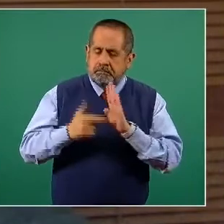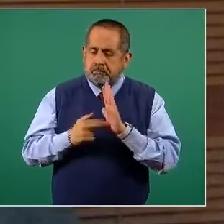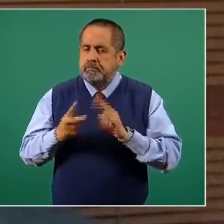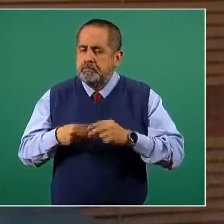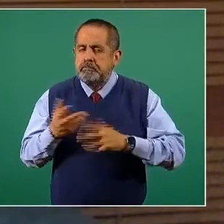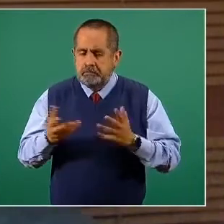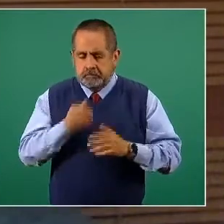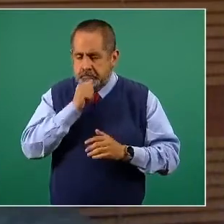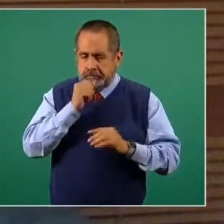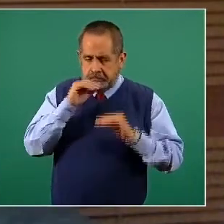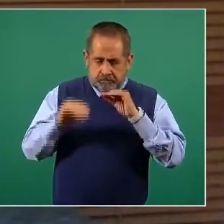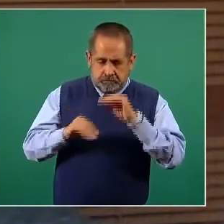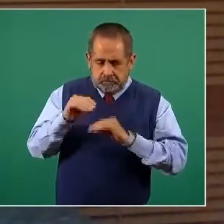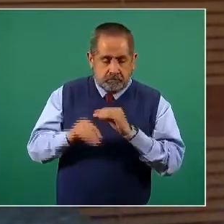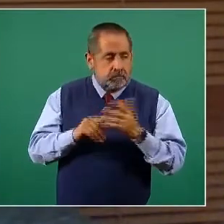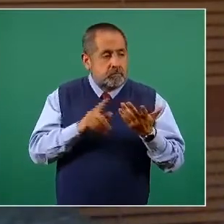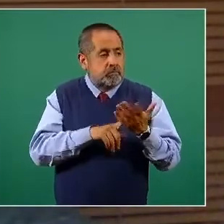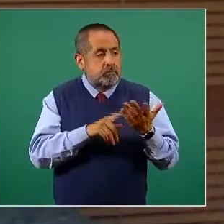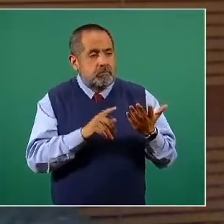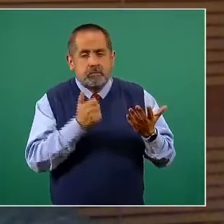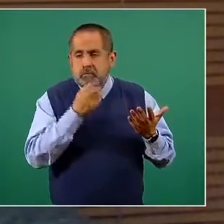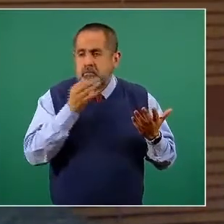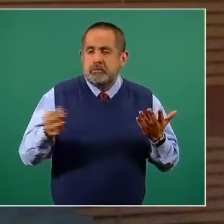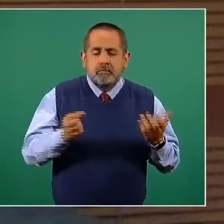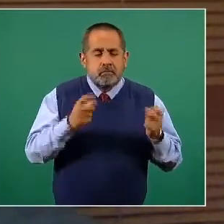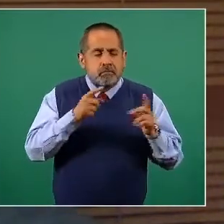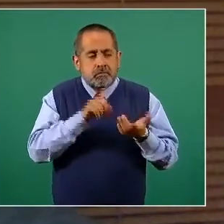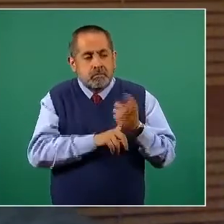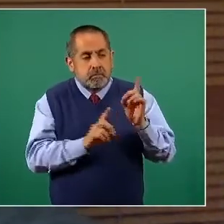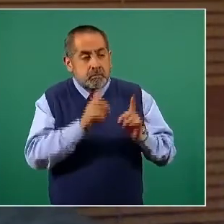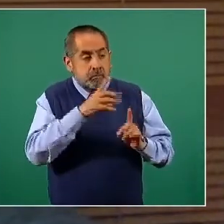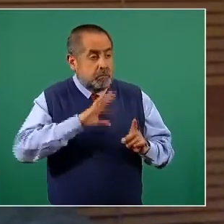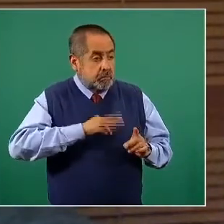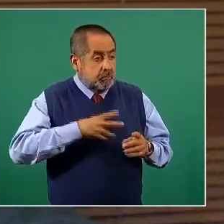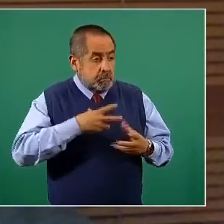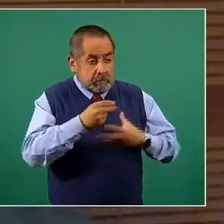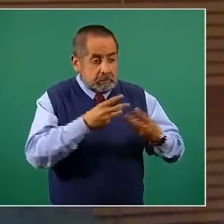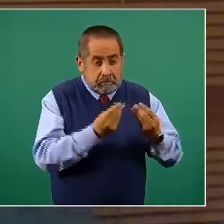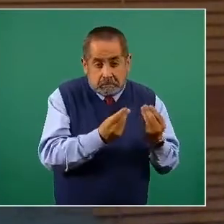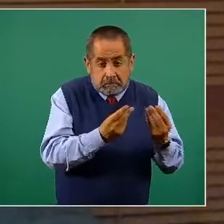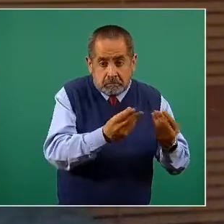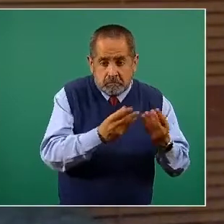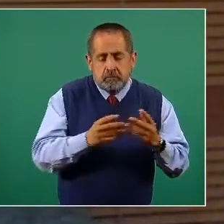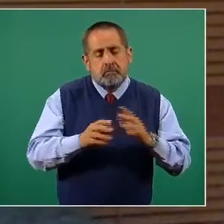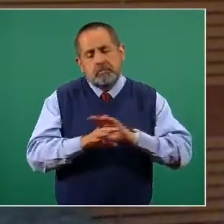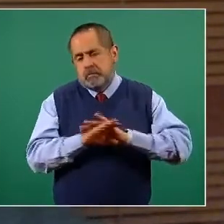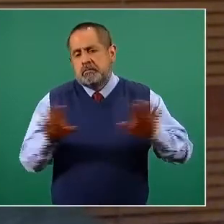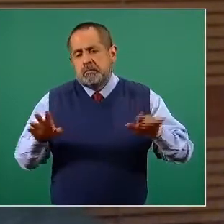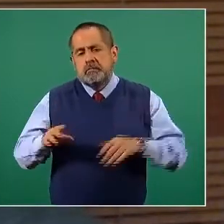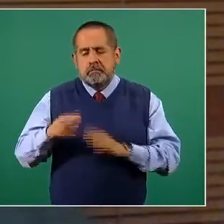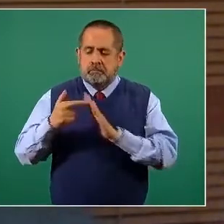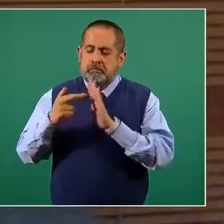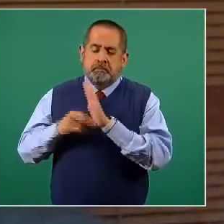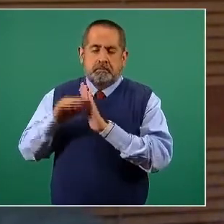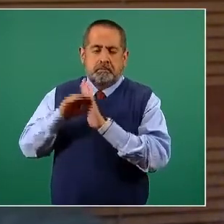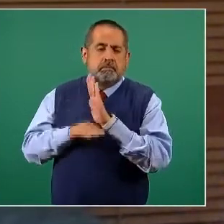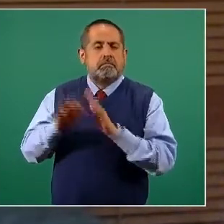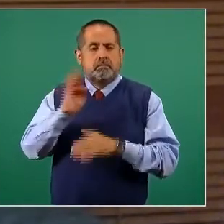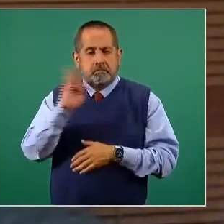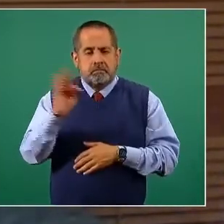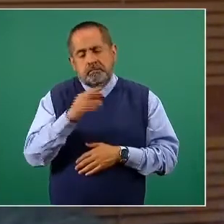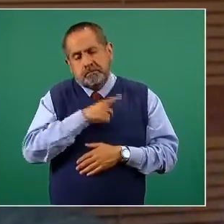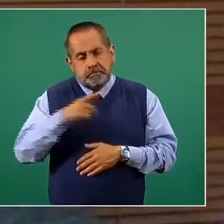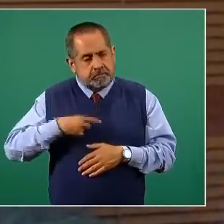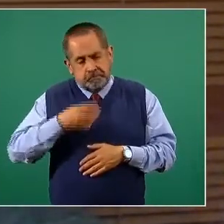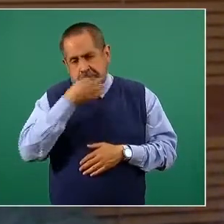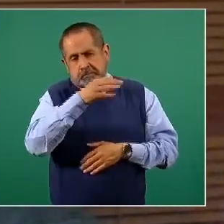la identificación y el reporte de los casos sospechosos, y dependiendo de esto, pues sí, como bien dice el lineamiento, pues es posible que se tengan